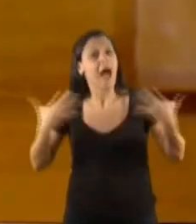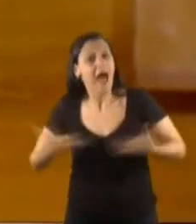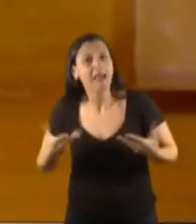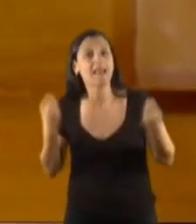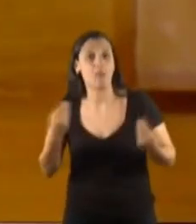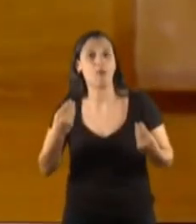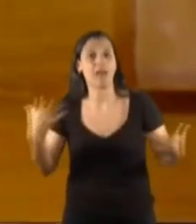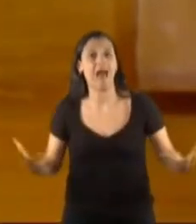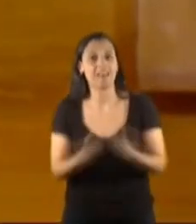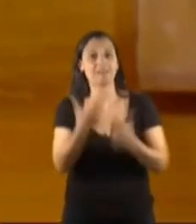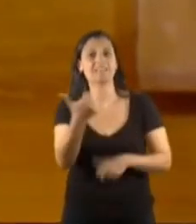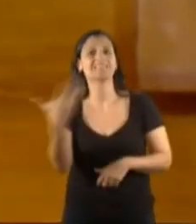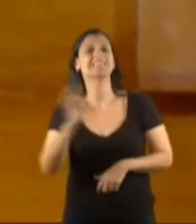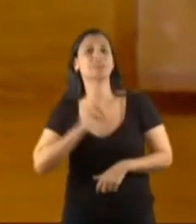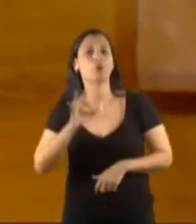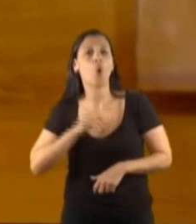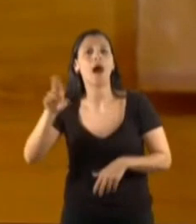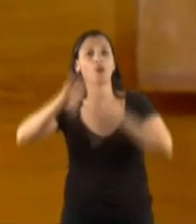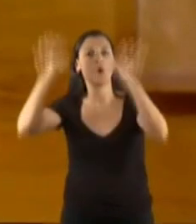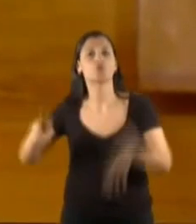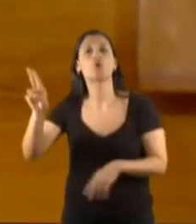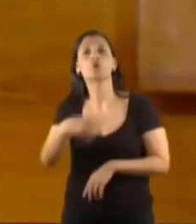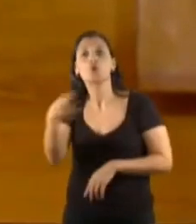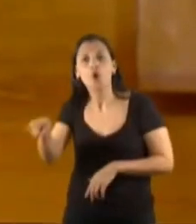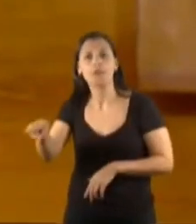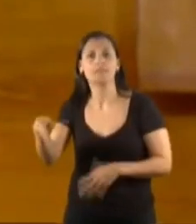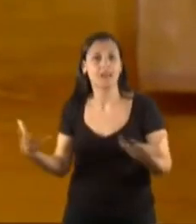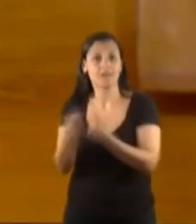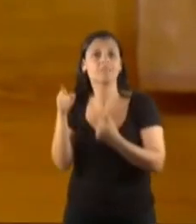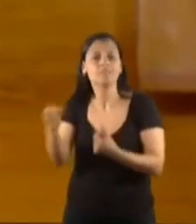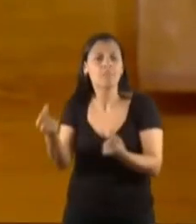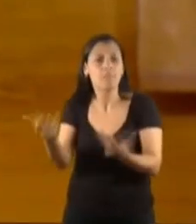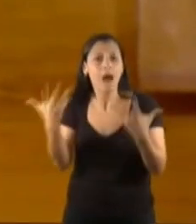desaparecidos es muy importante para el desarrollo Argentino